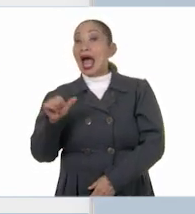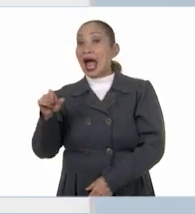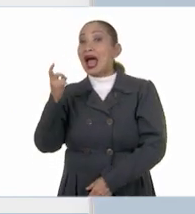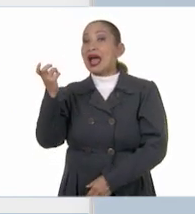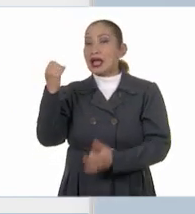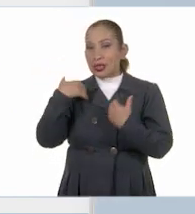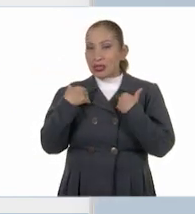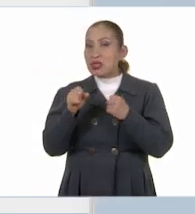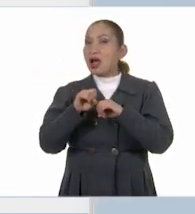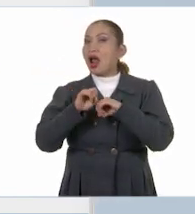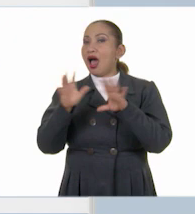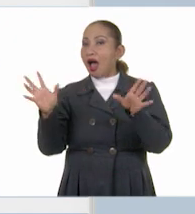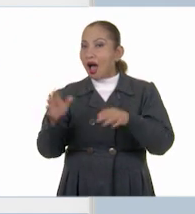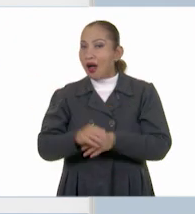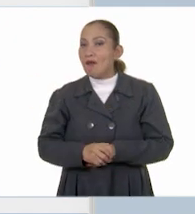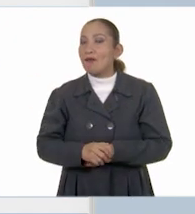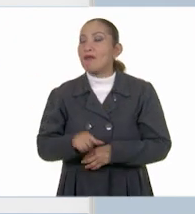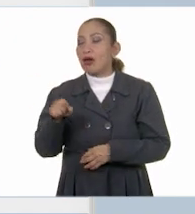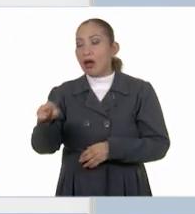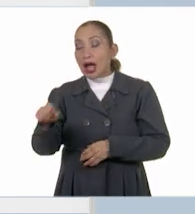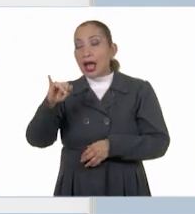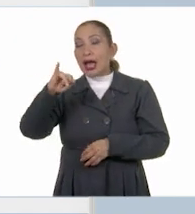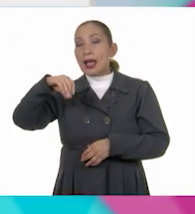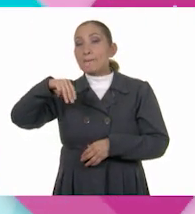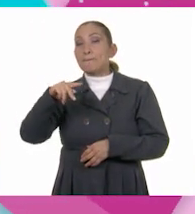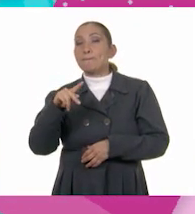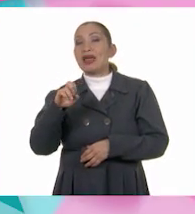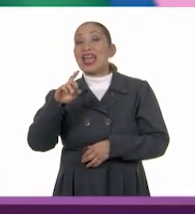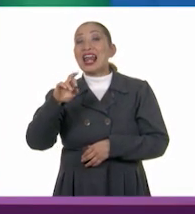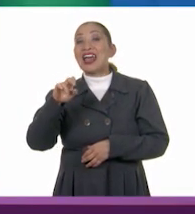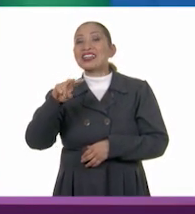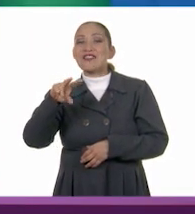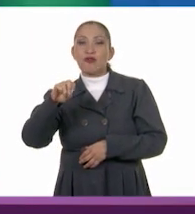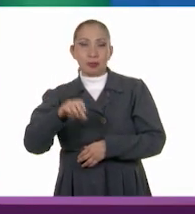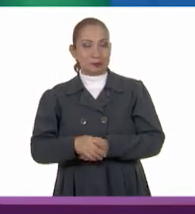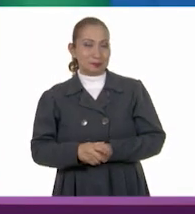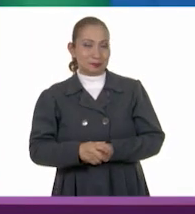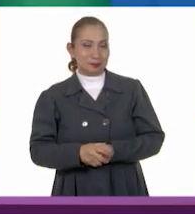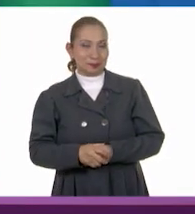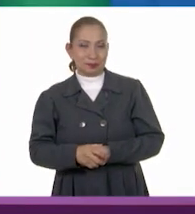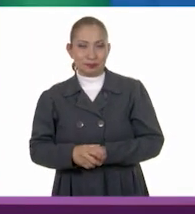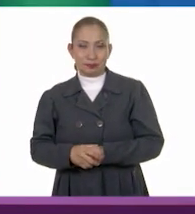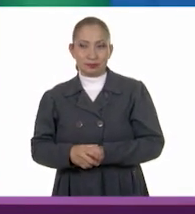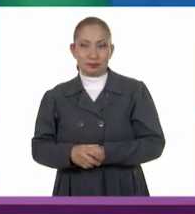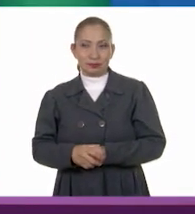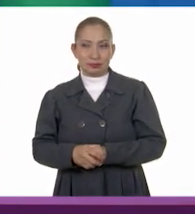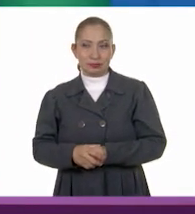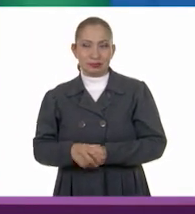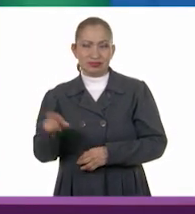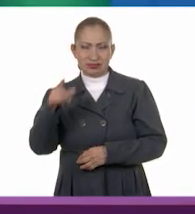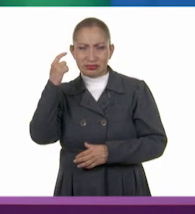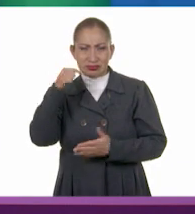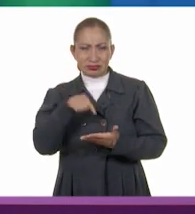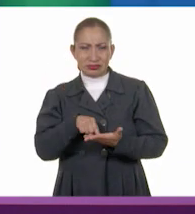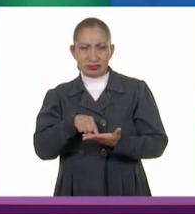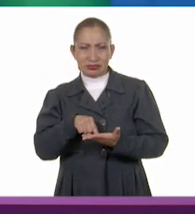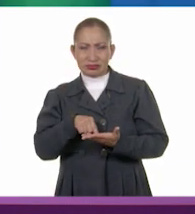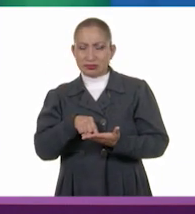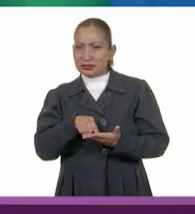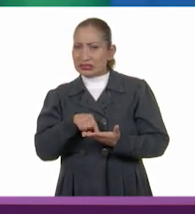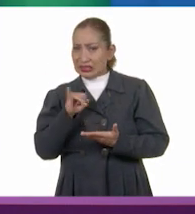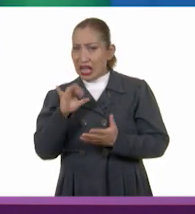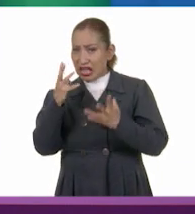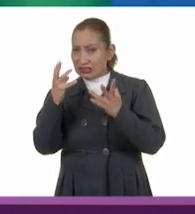también se entiende muy bien. ¡En imperativo, maestra! ¿Ustedes creen que ya se